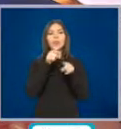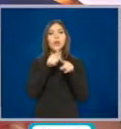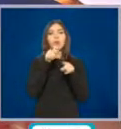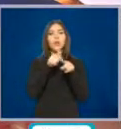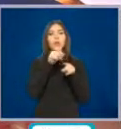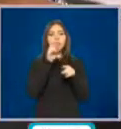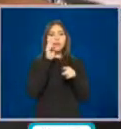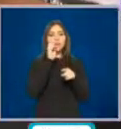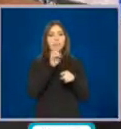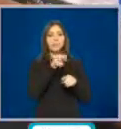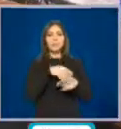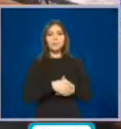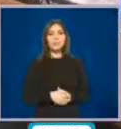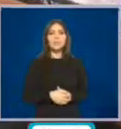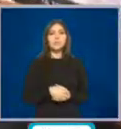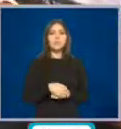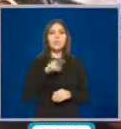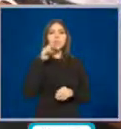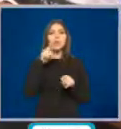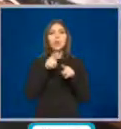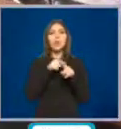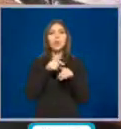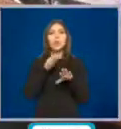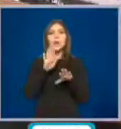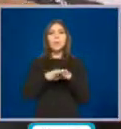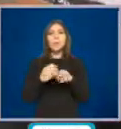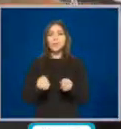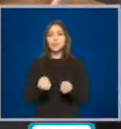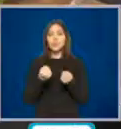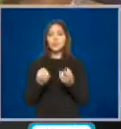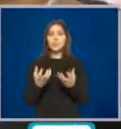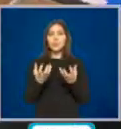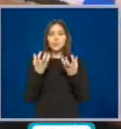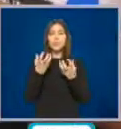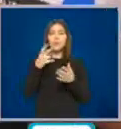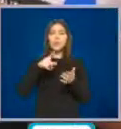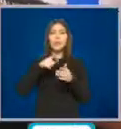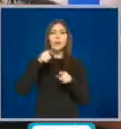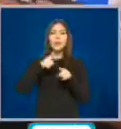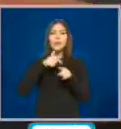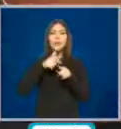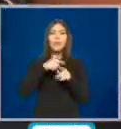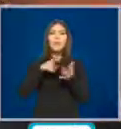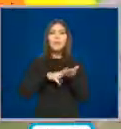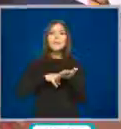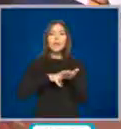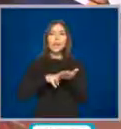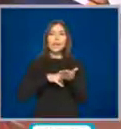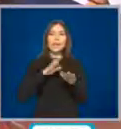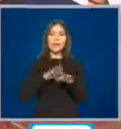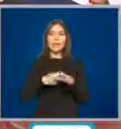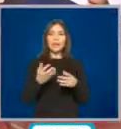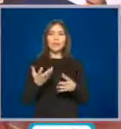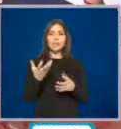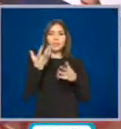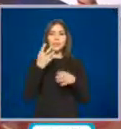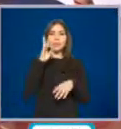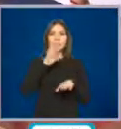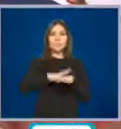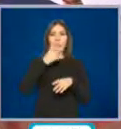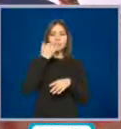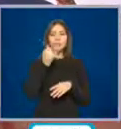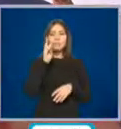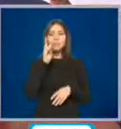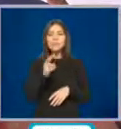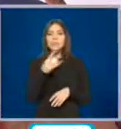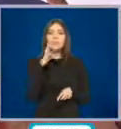Kiko, Como dice Kiko, Quique, Kiko. el color se intensifica, Ay, ¿se ¿verdad dan que cuenta? sí? Es correcto. Está vibrante ese Es verde. correcto y muy antojable y muy